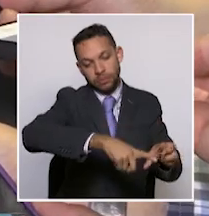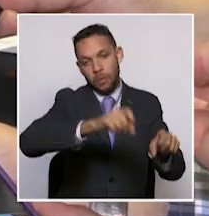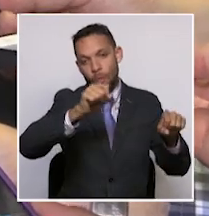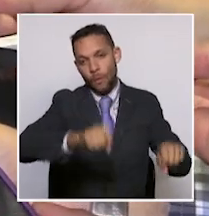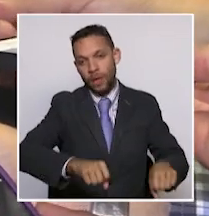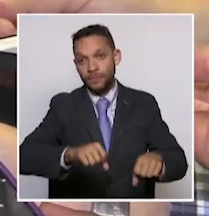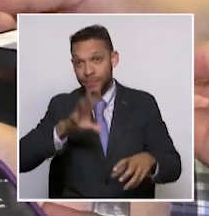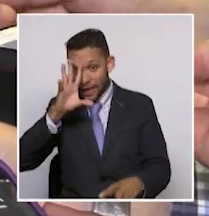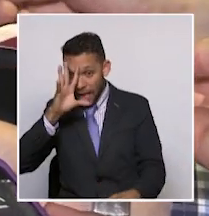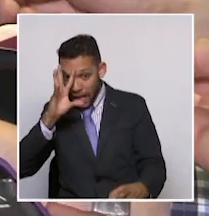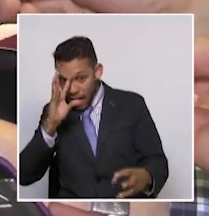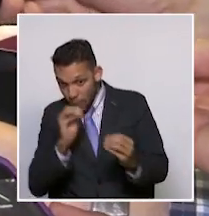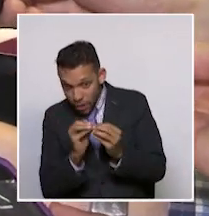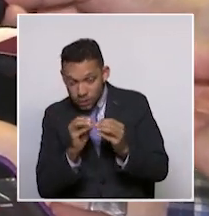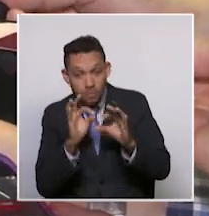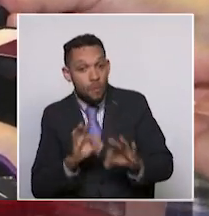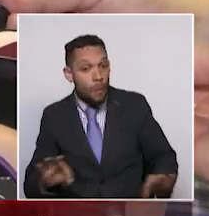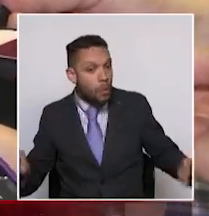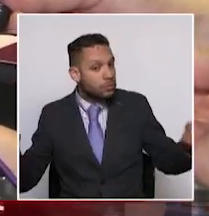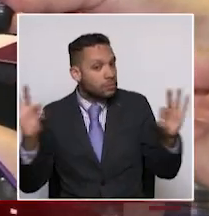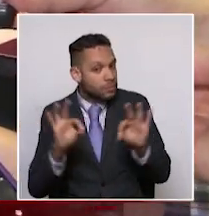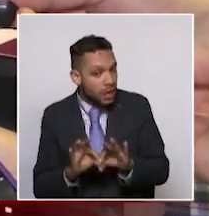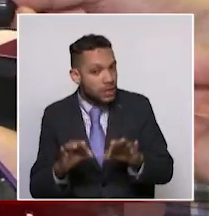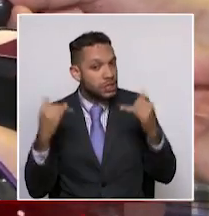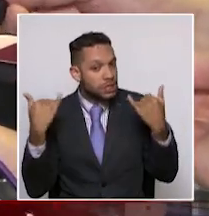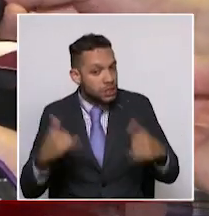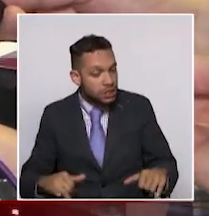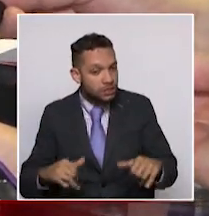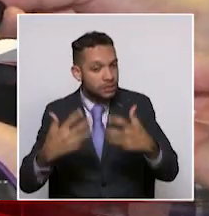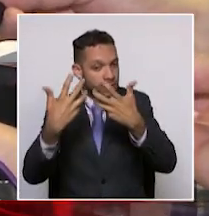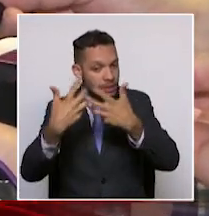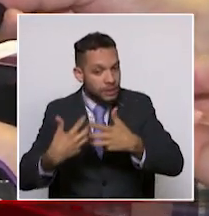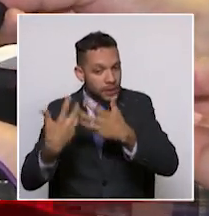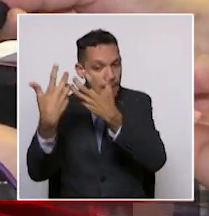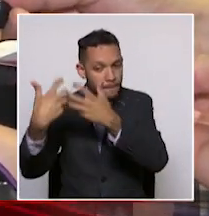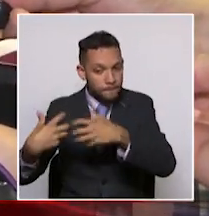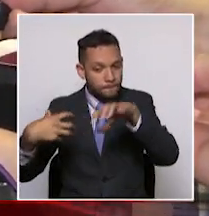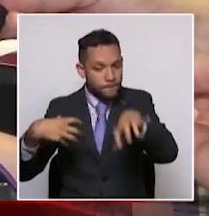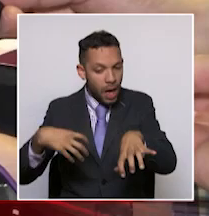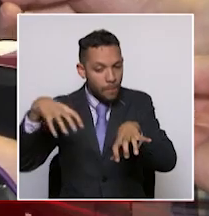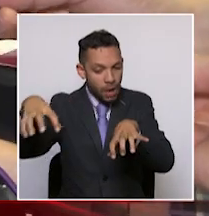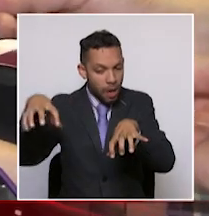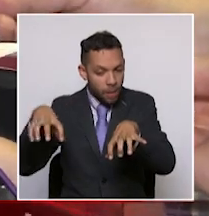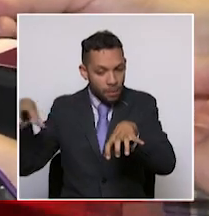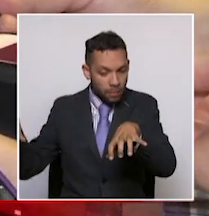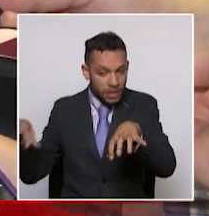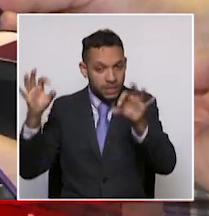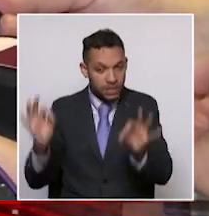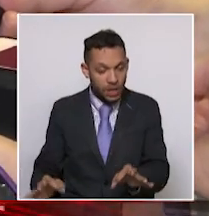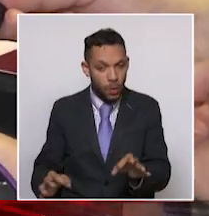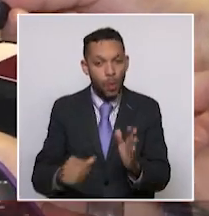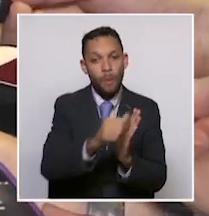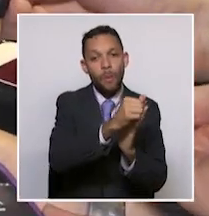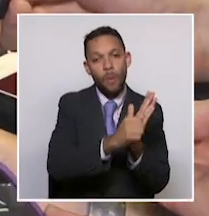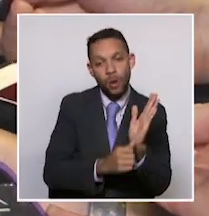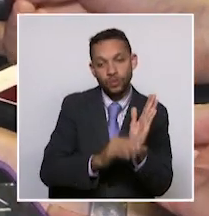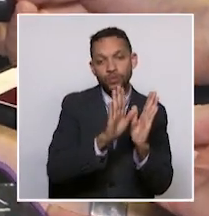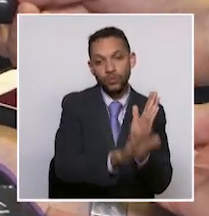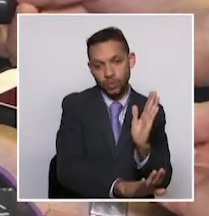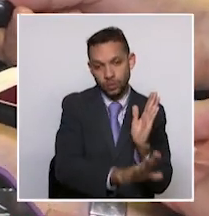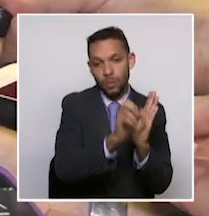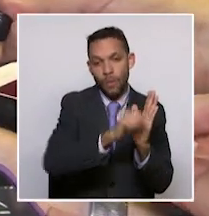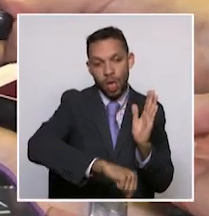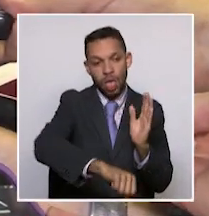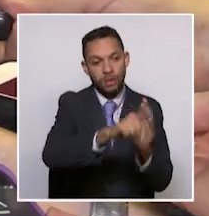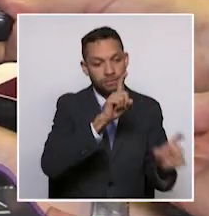acuerdo es muy importante porque pues, las entidades territoriales van a poner a disposición de la empleabilidad en el